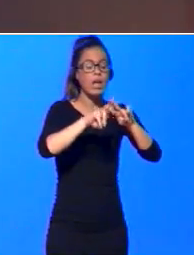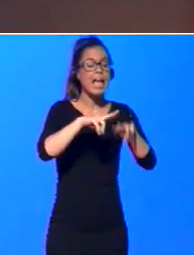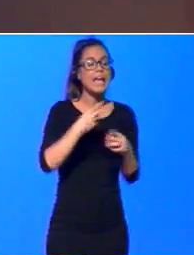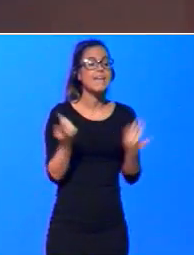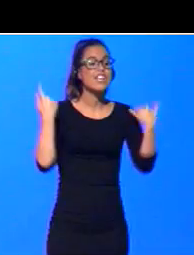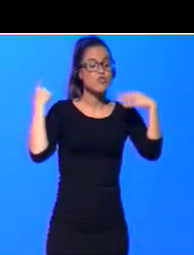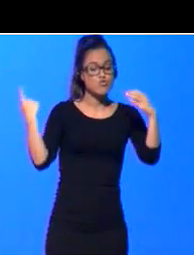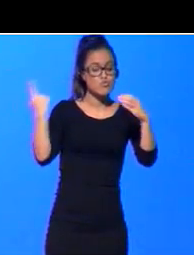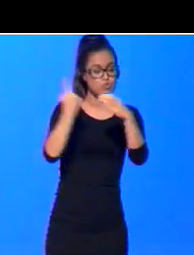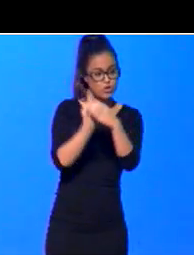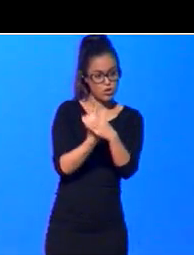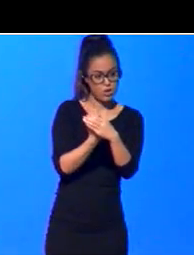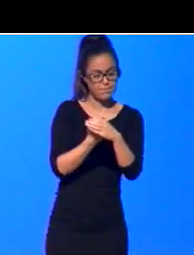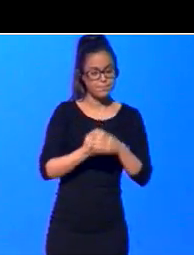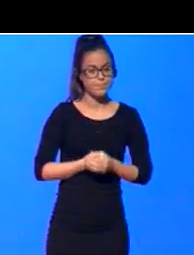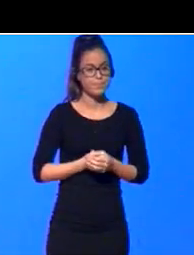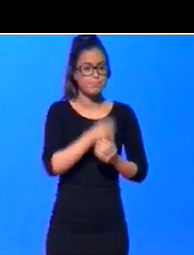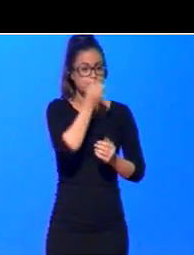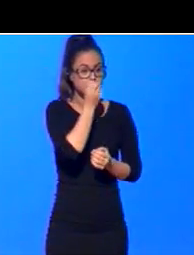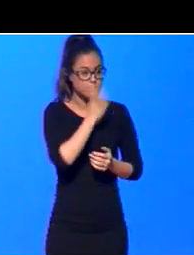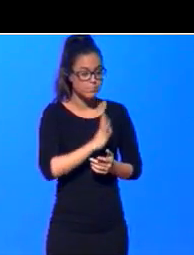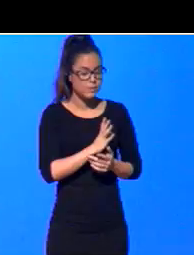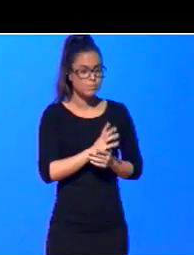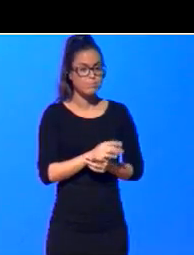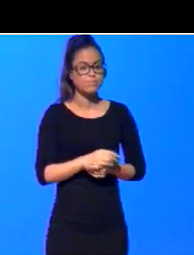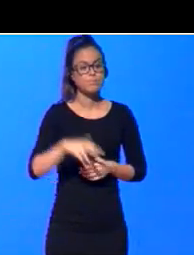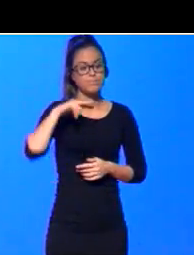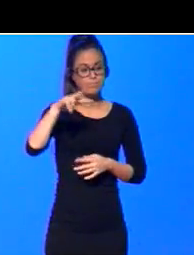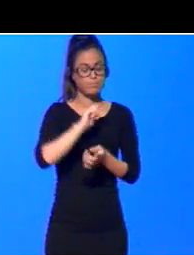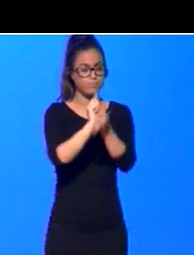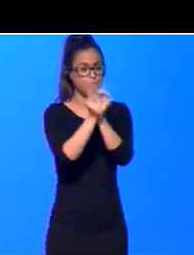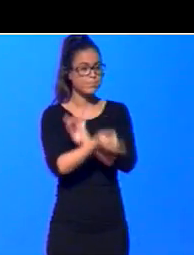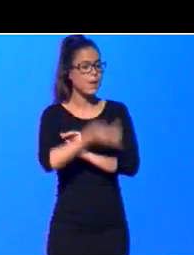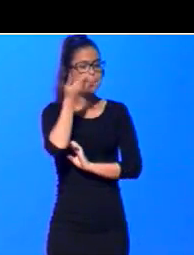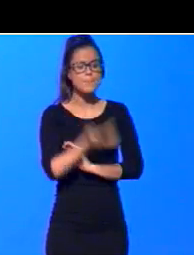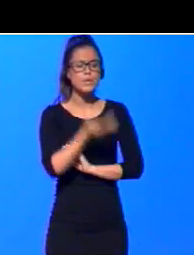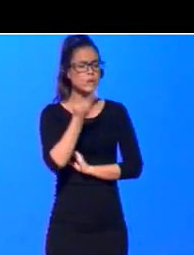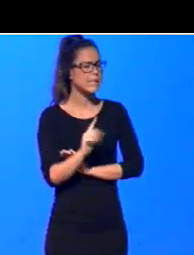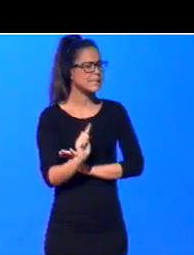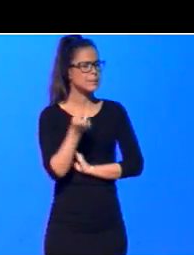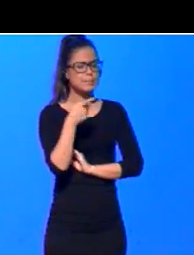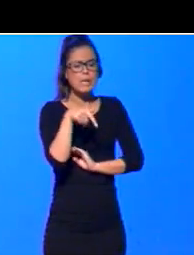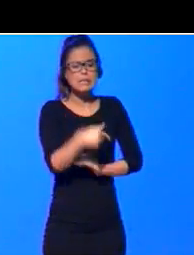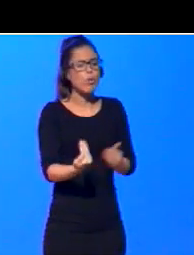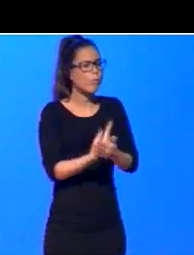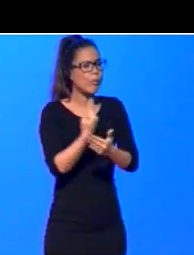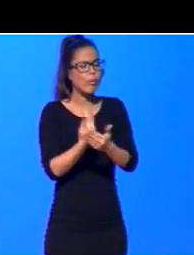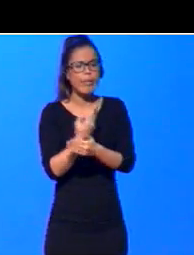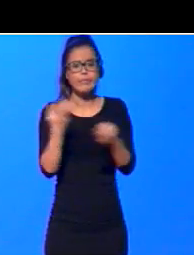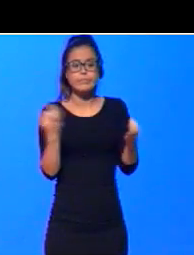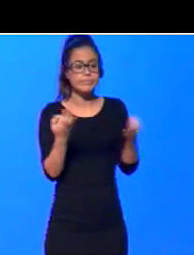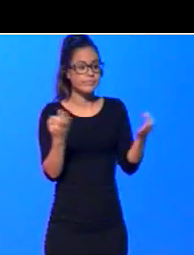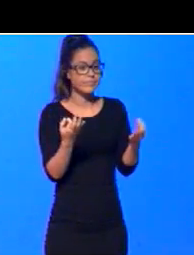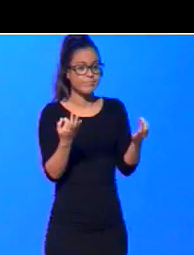#inklusiora. Bai? Orduan, comentaba que lo importante de estas jornadas es lo que entre todos y